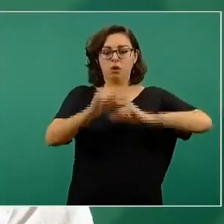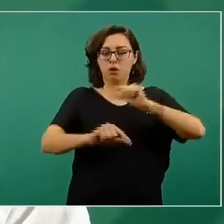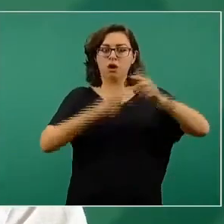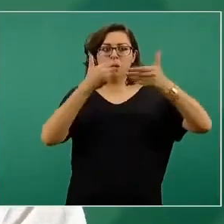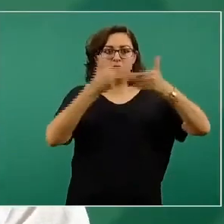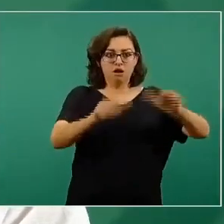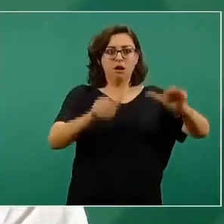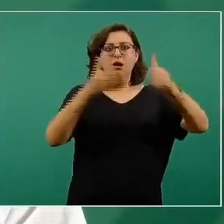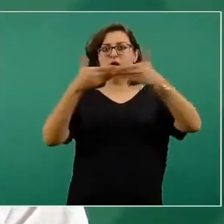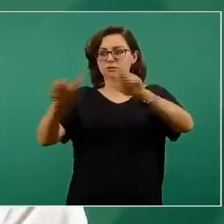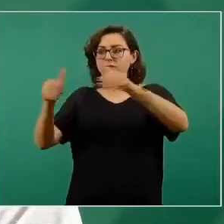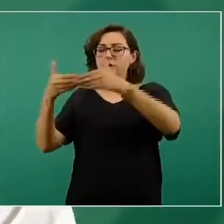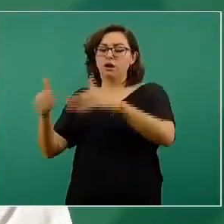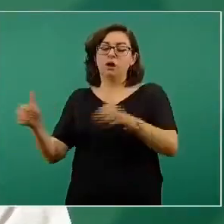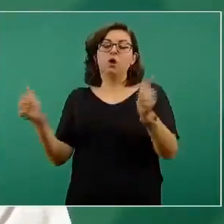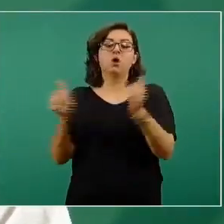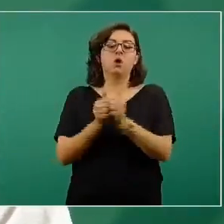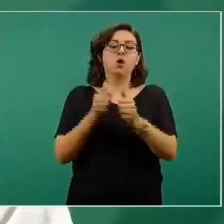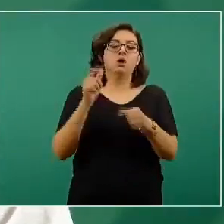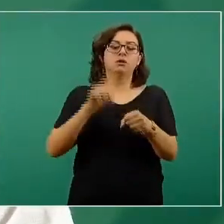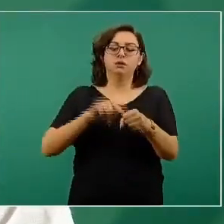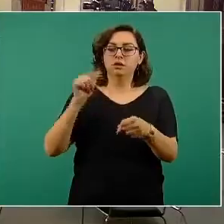verde y se mantengan en forma estable.